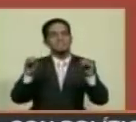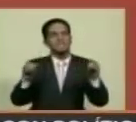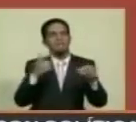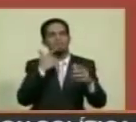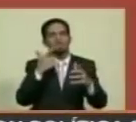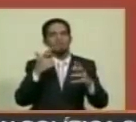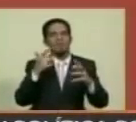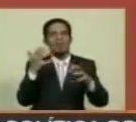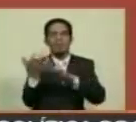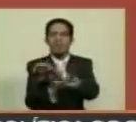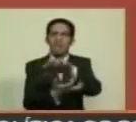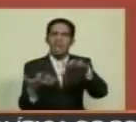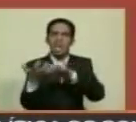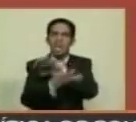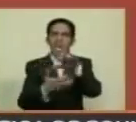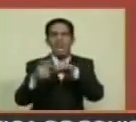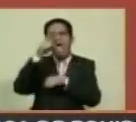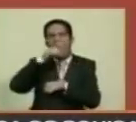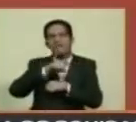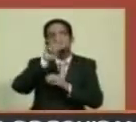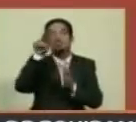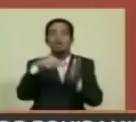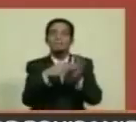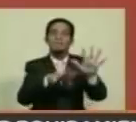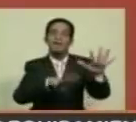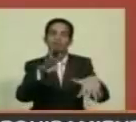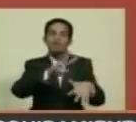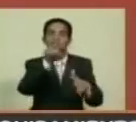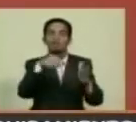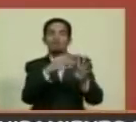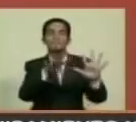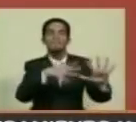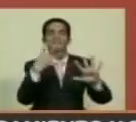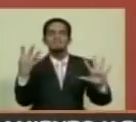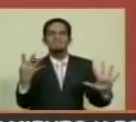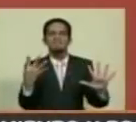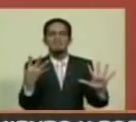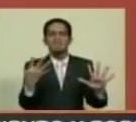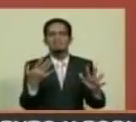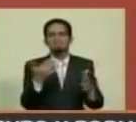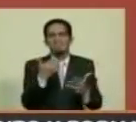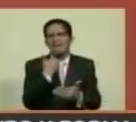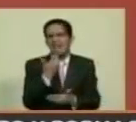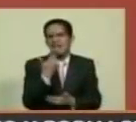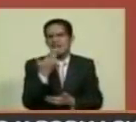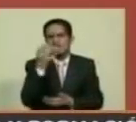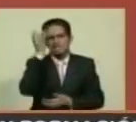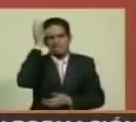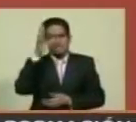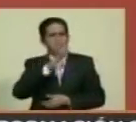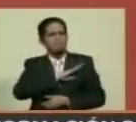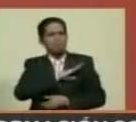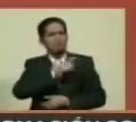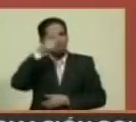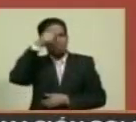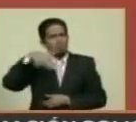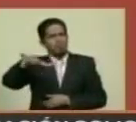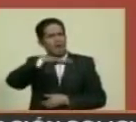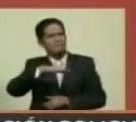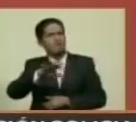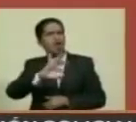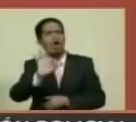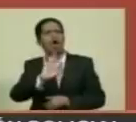sobre todo en los años 2014 y 2017, no tenía nada de espontánea, ni tenía nada de